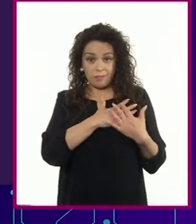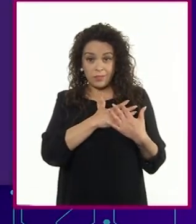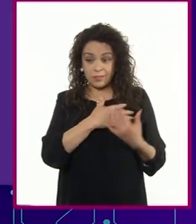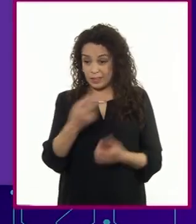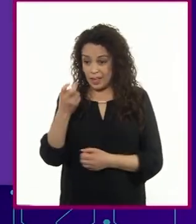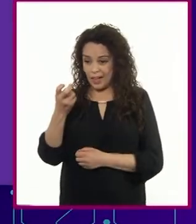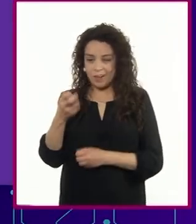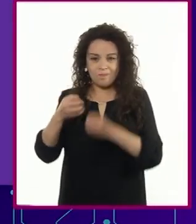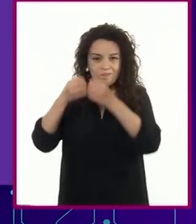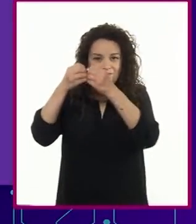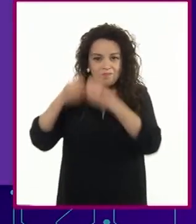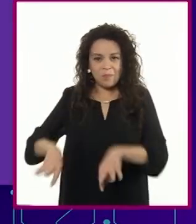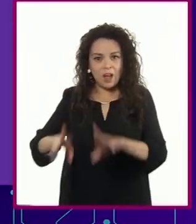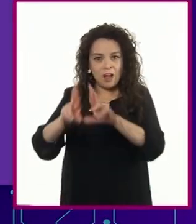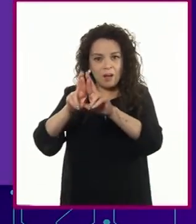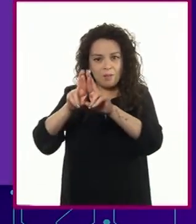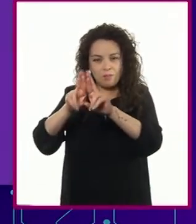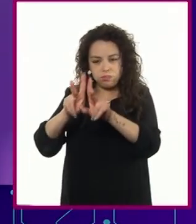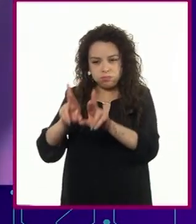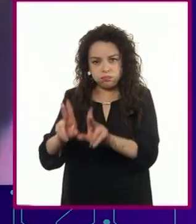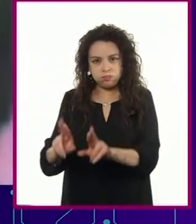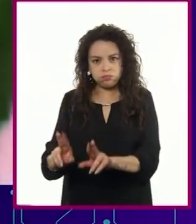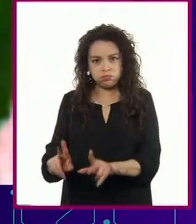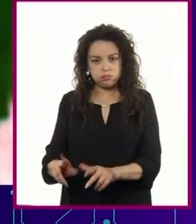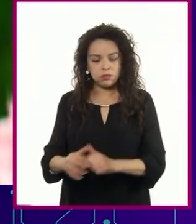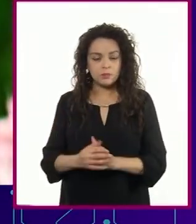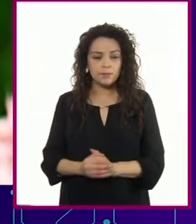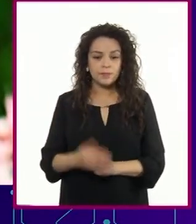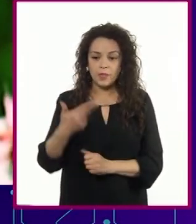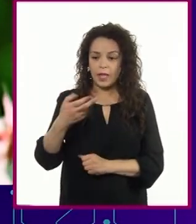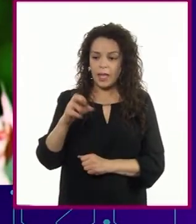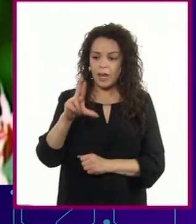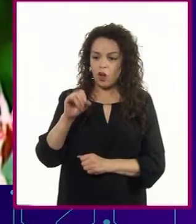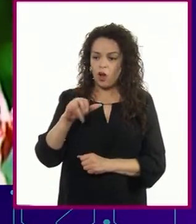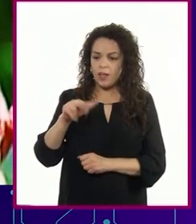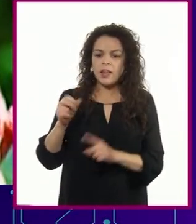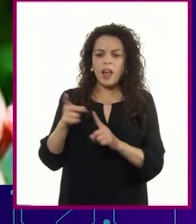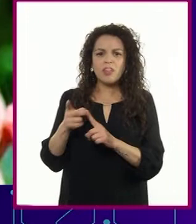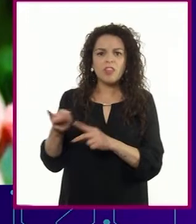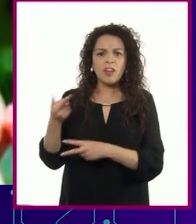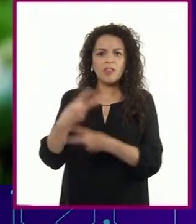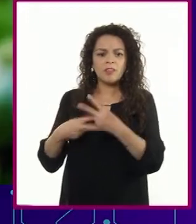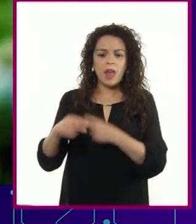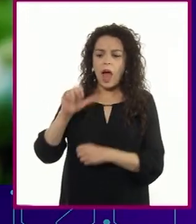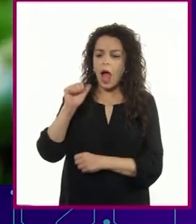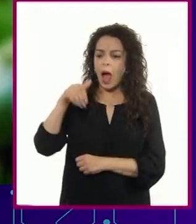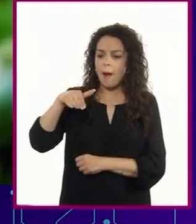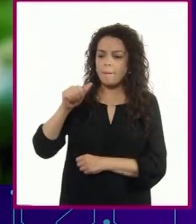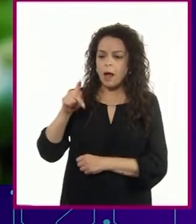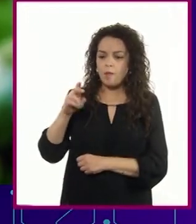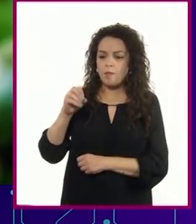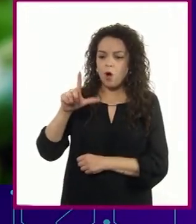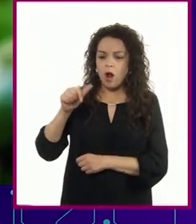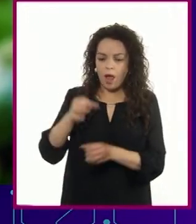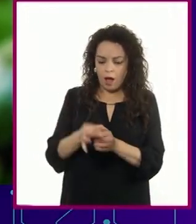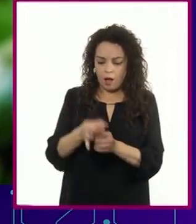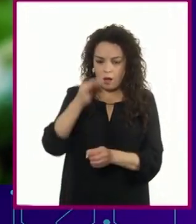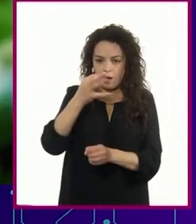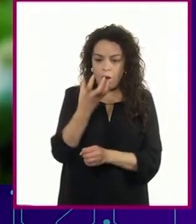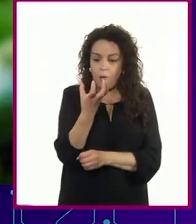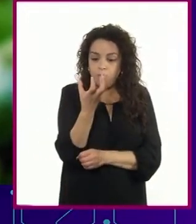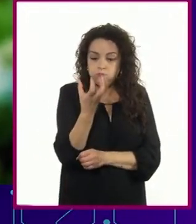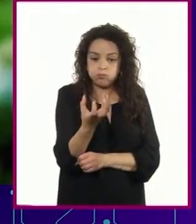pedazos. La heroína viene de la amapola, de los que tienen tallos grandes y sus bulbos. Y en esta, si le